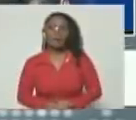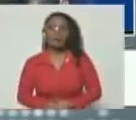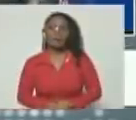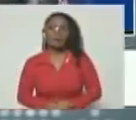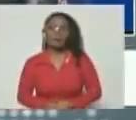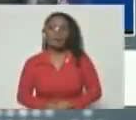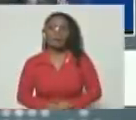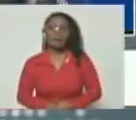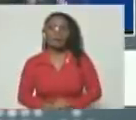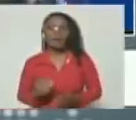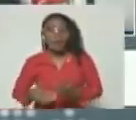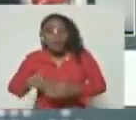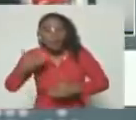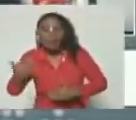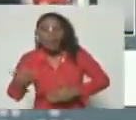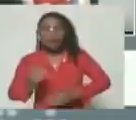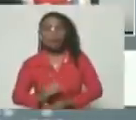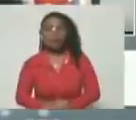Y luego